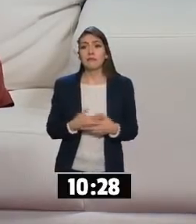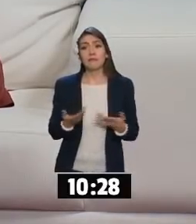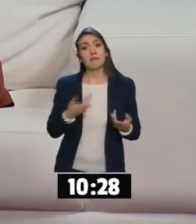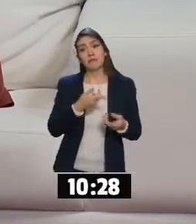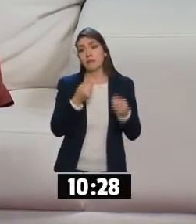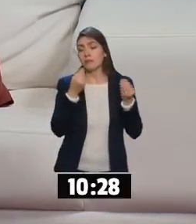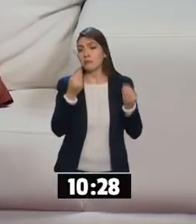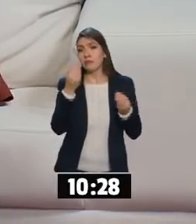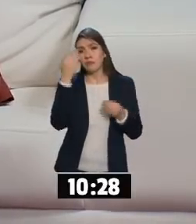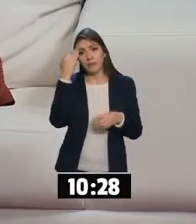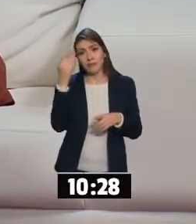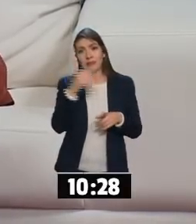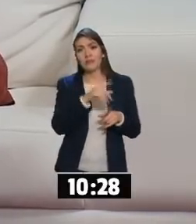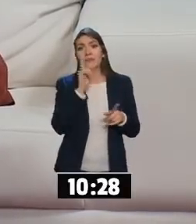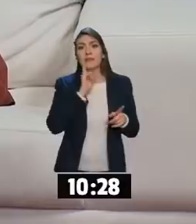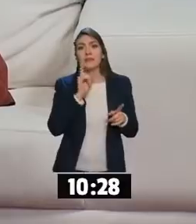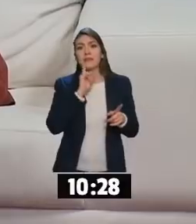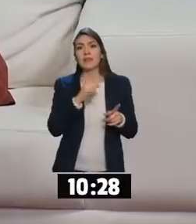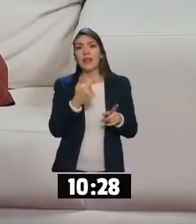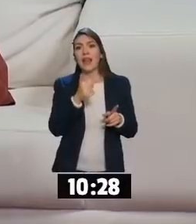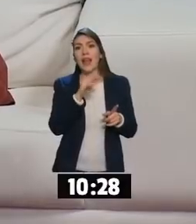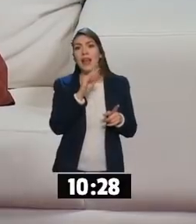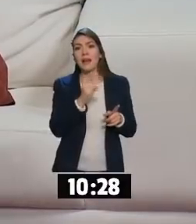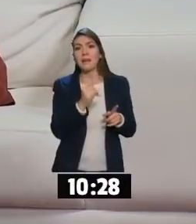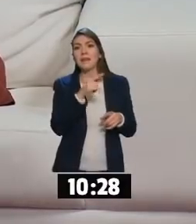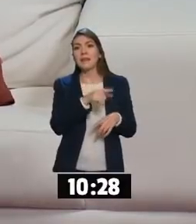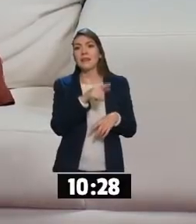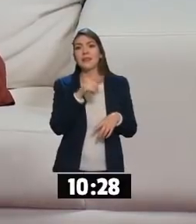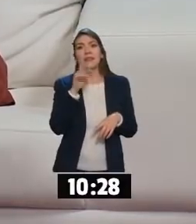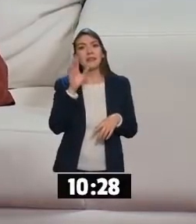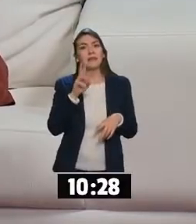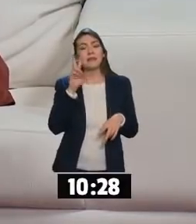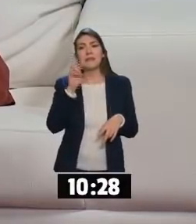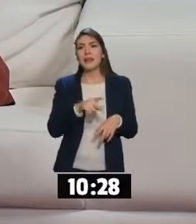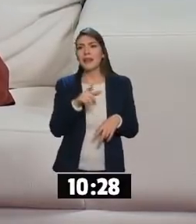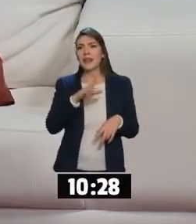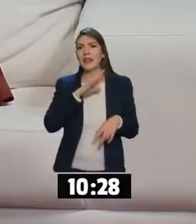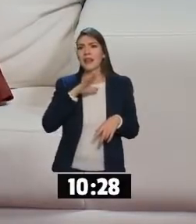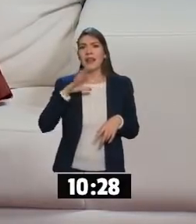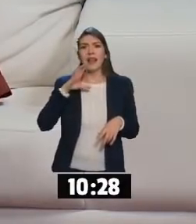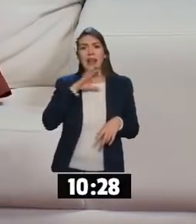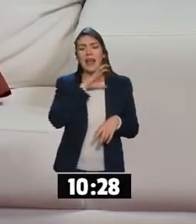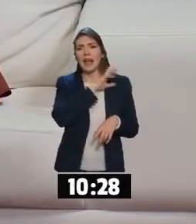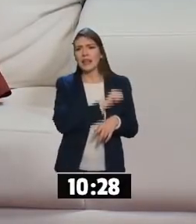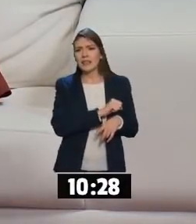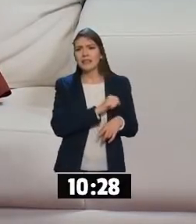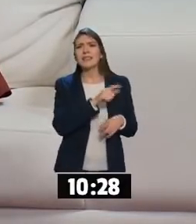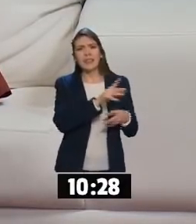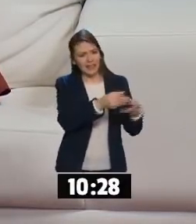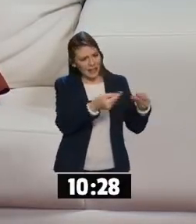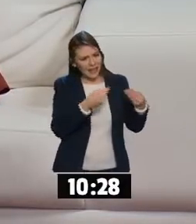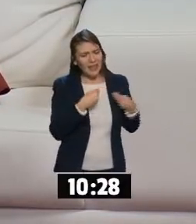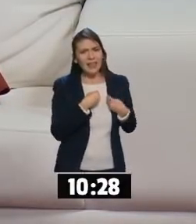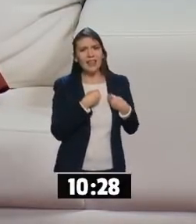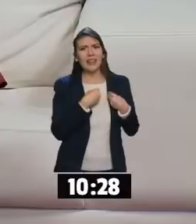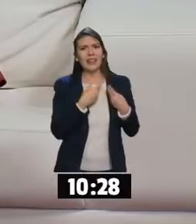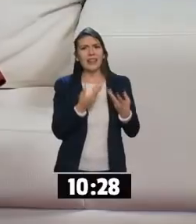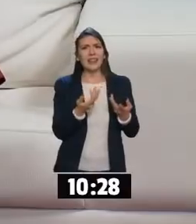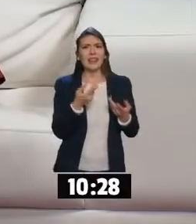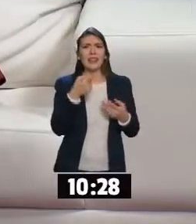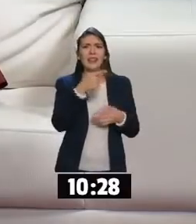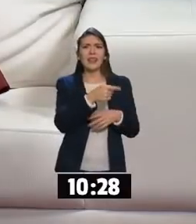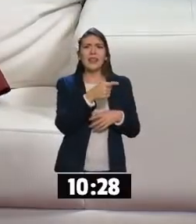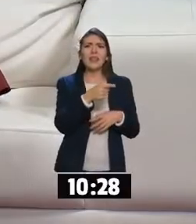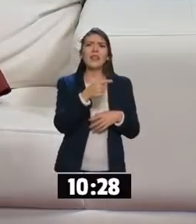y Gaby era la fanática número 1 del guión y me dijo, ya dámelo, tú estás con tus tonterías ahí de stand-up. Sí, perdiendo el tiempo